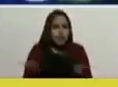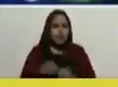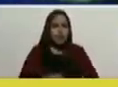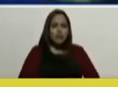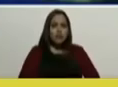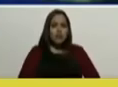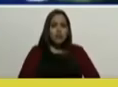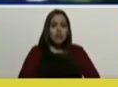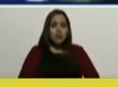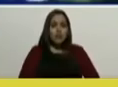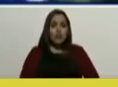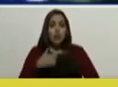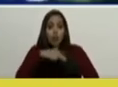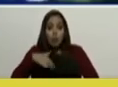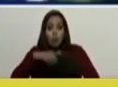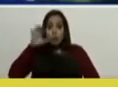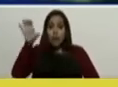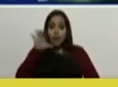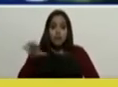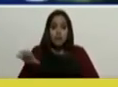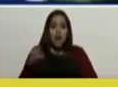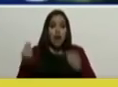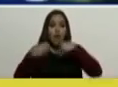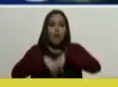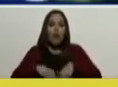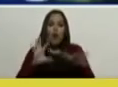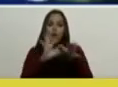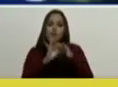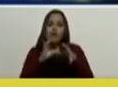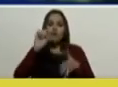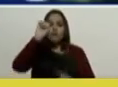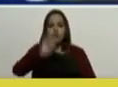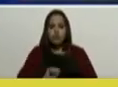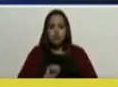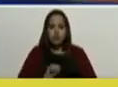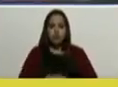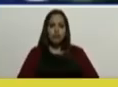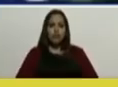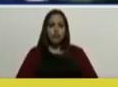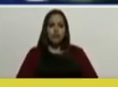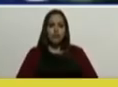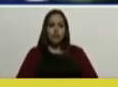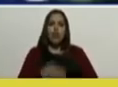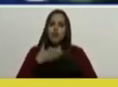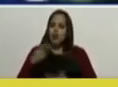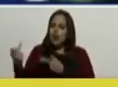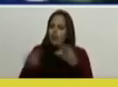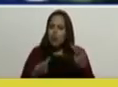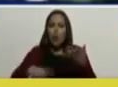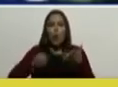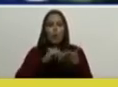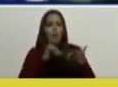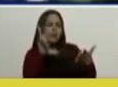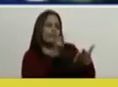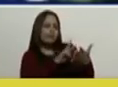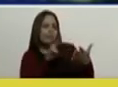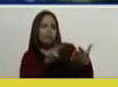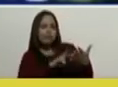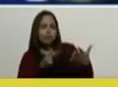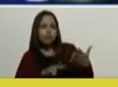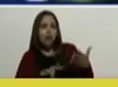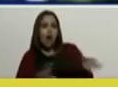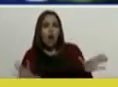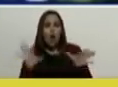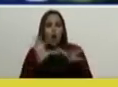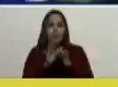Estamos los países donde el Tratado de UNASUR, al cual invito a leerlo nuevamente, el Tratado